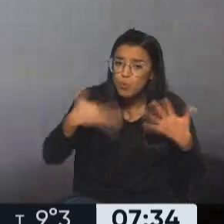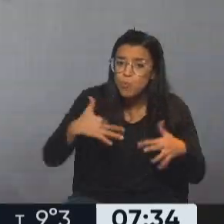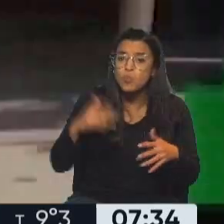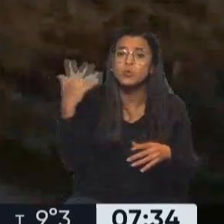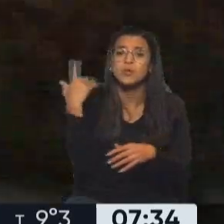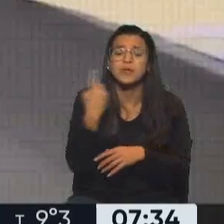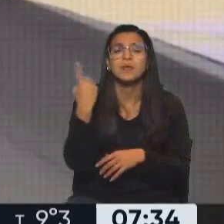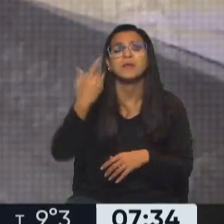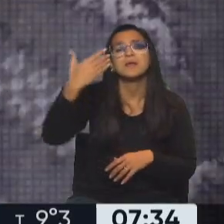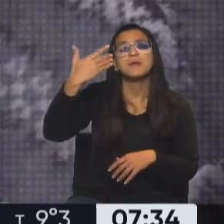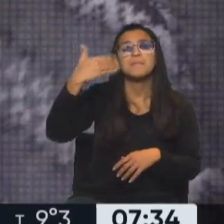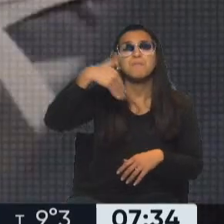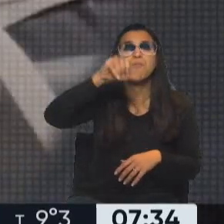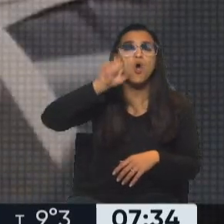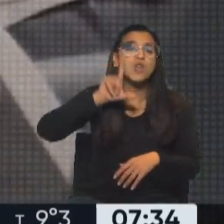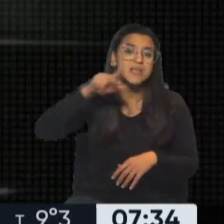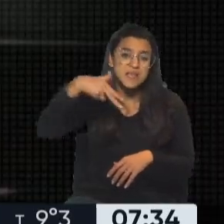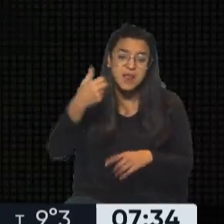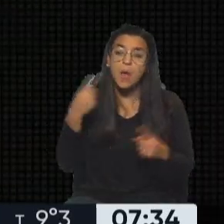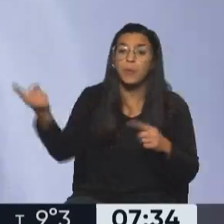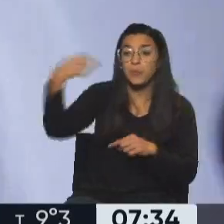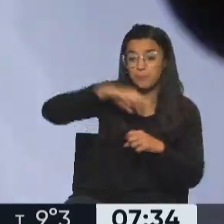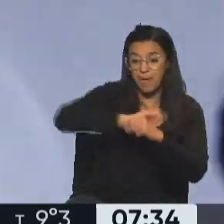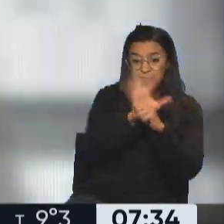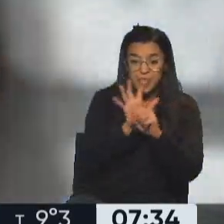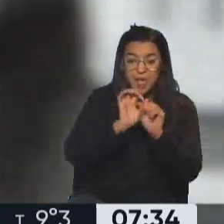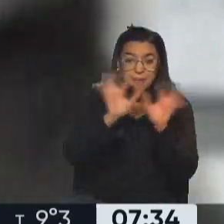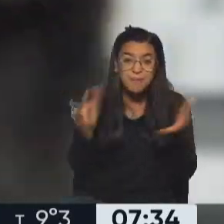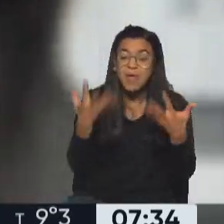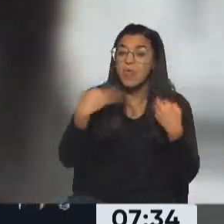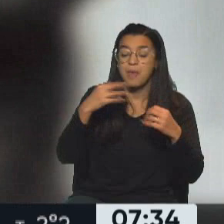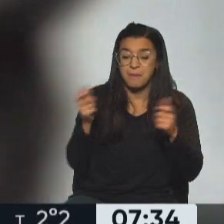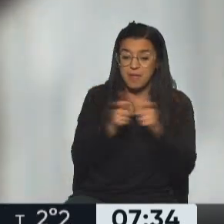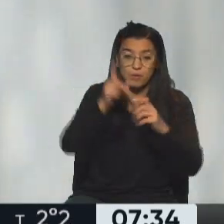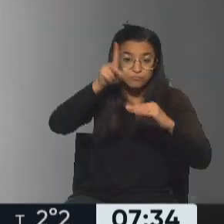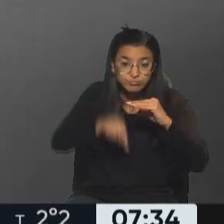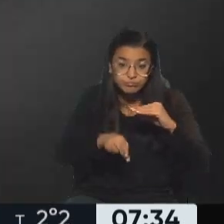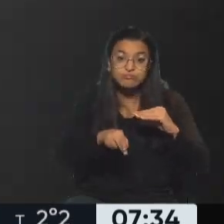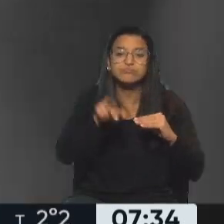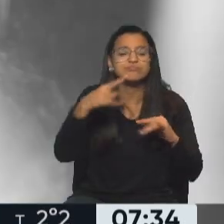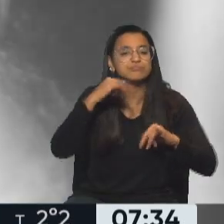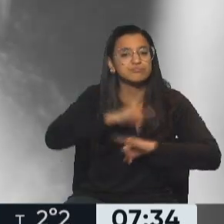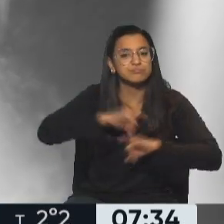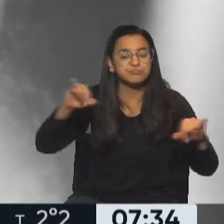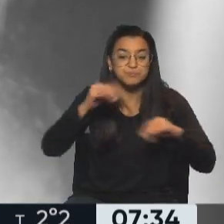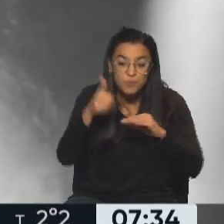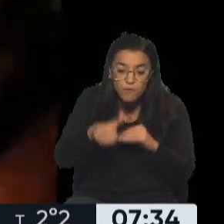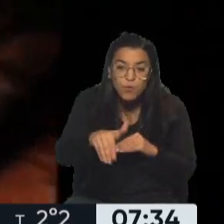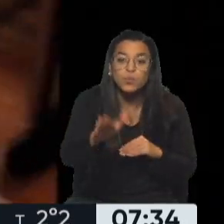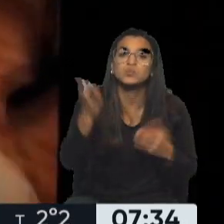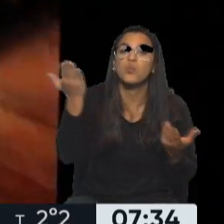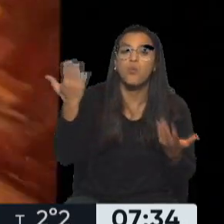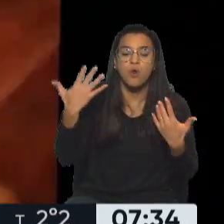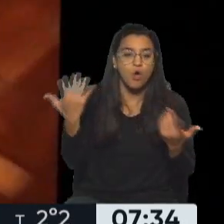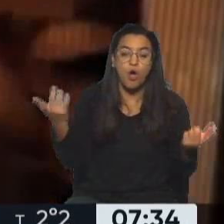directora, Birna Molina, surgido al llegar la pandemia, cuando debe interrumpir la película que estaba haciendo y advierte que el futuro distópico